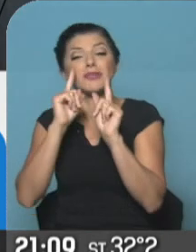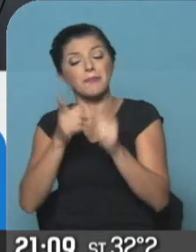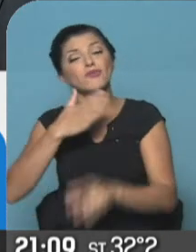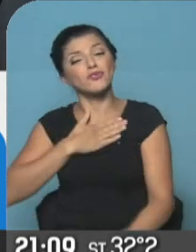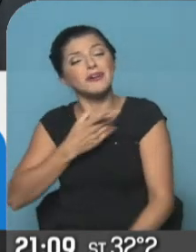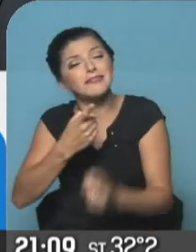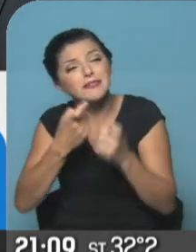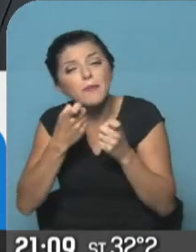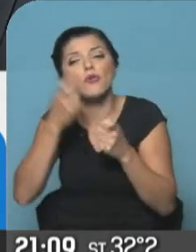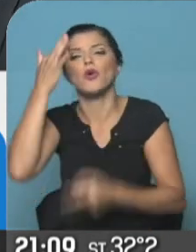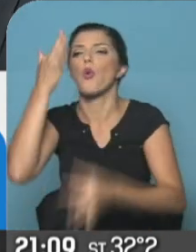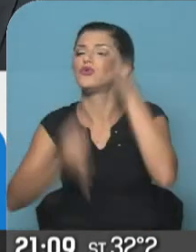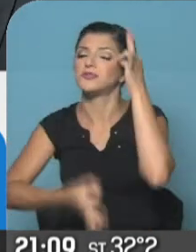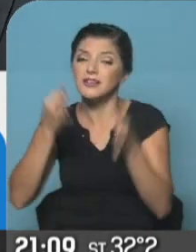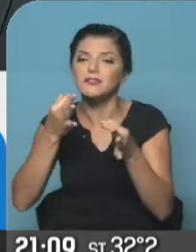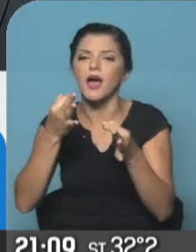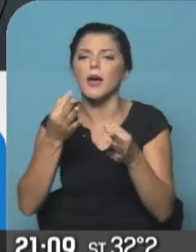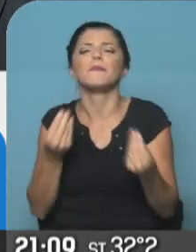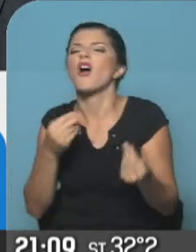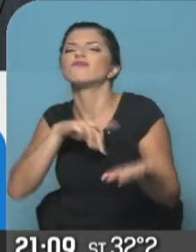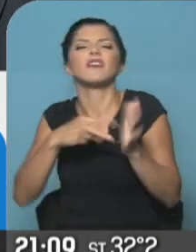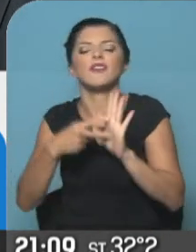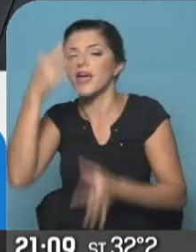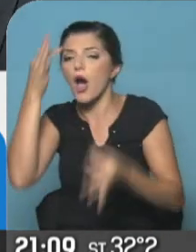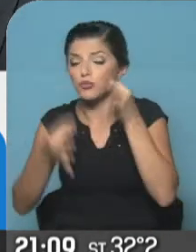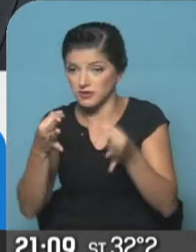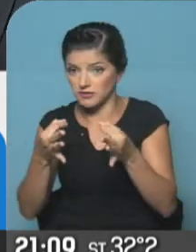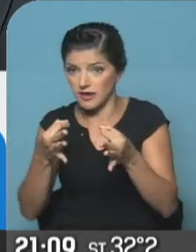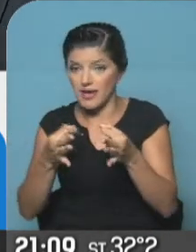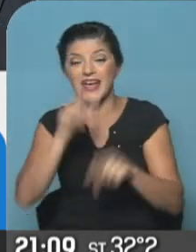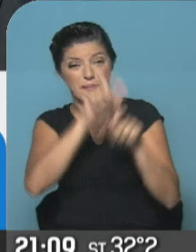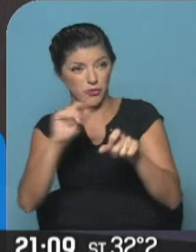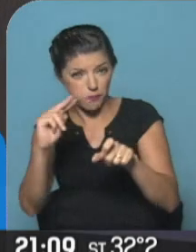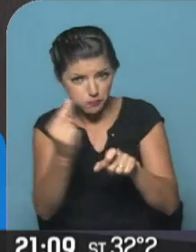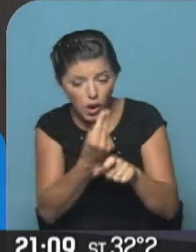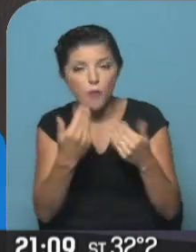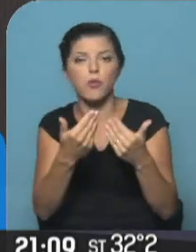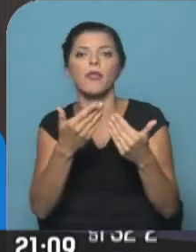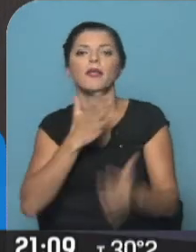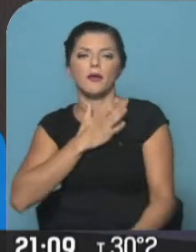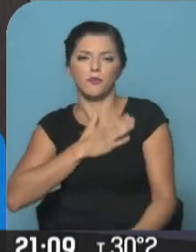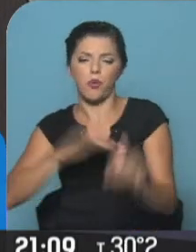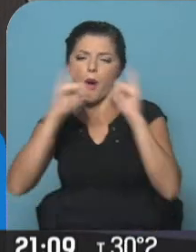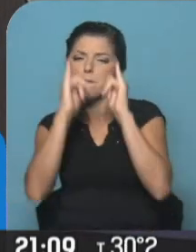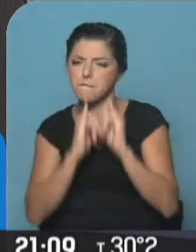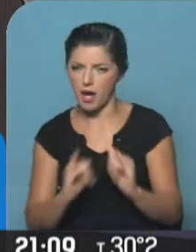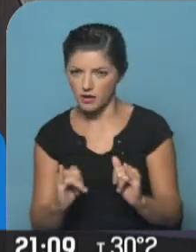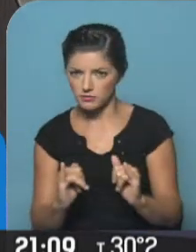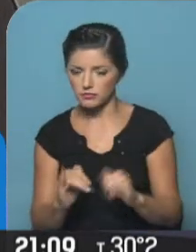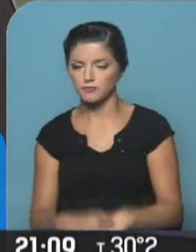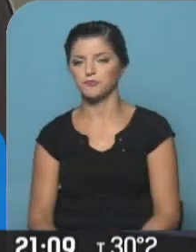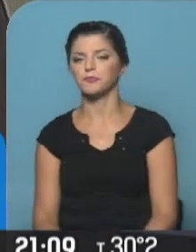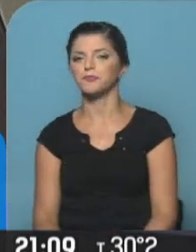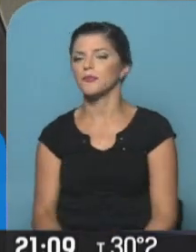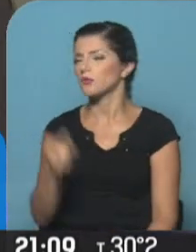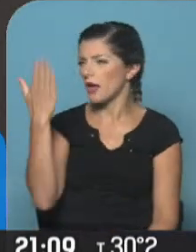traer justicia. Y traer justicia significa que aquellos que han muerto empiecen a descansar en paz. Cohen Sabán, como usted dijo, ustedes son querellantes desde la DAIA,